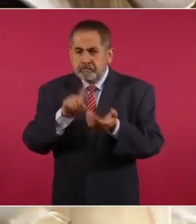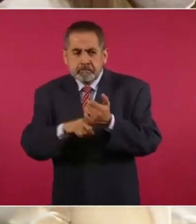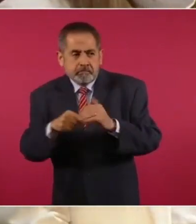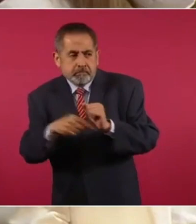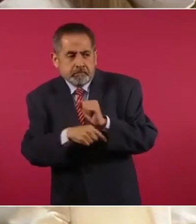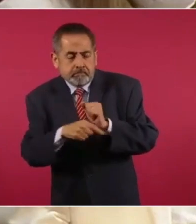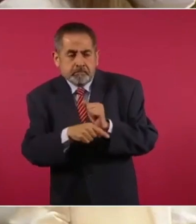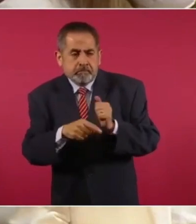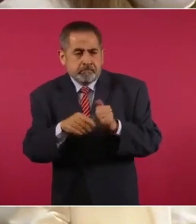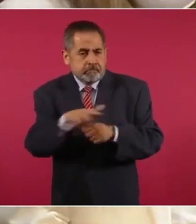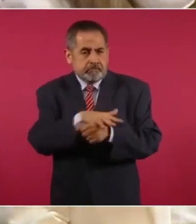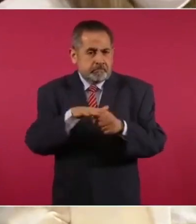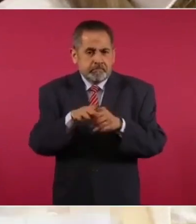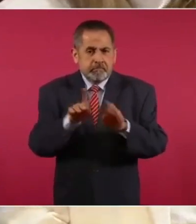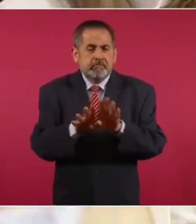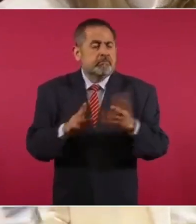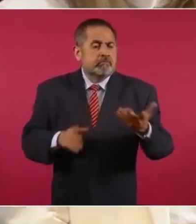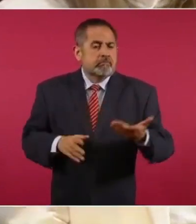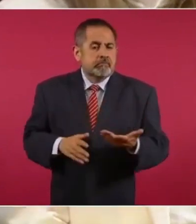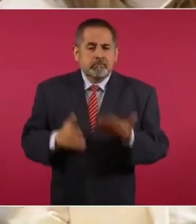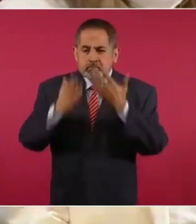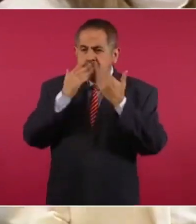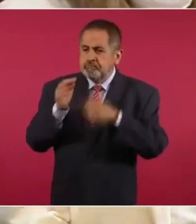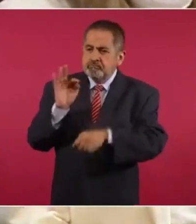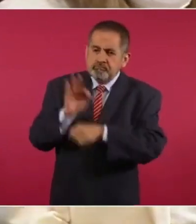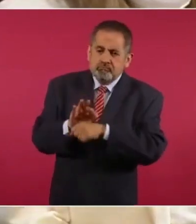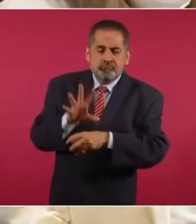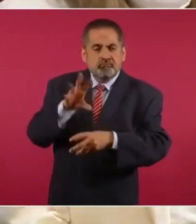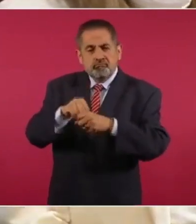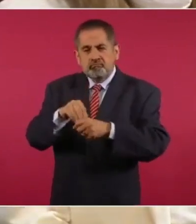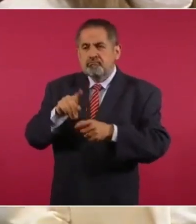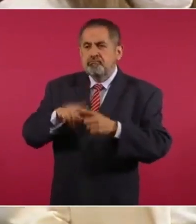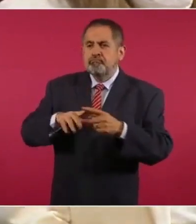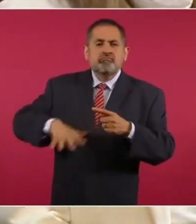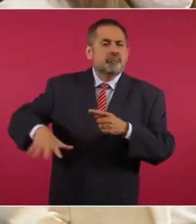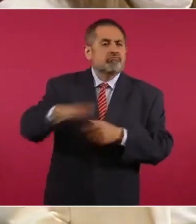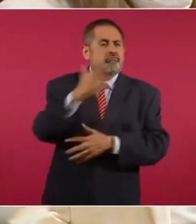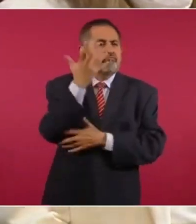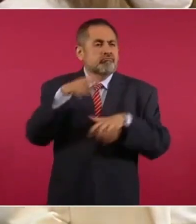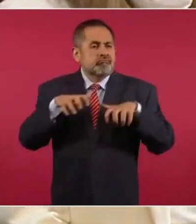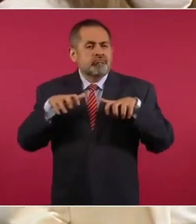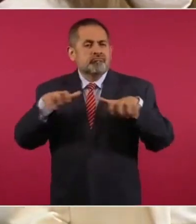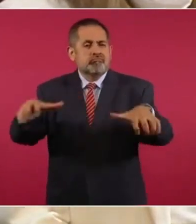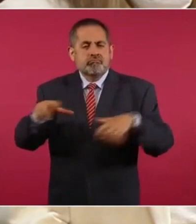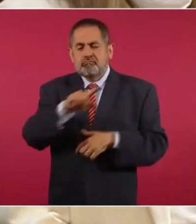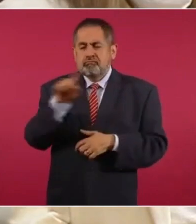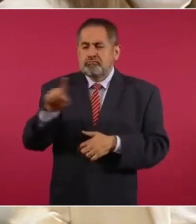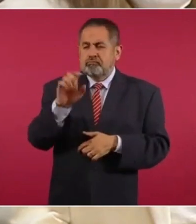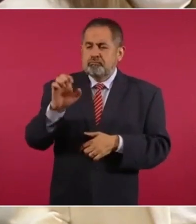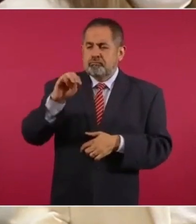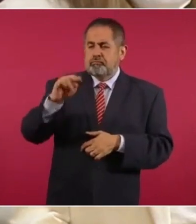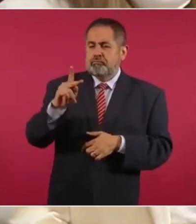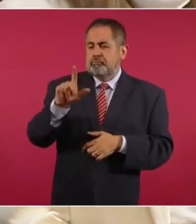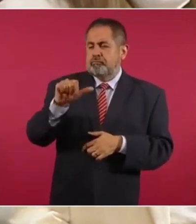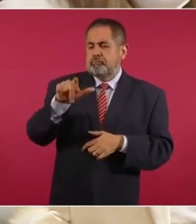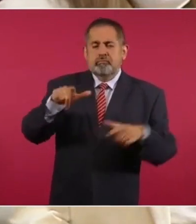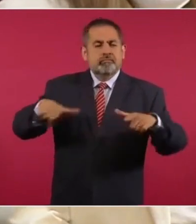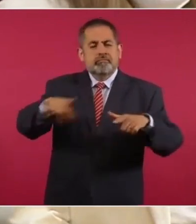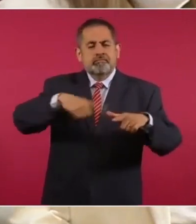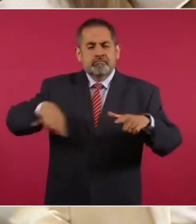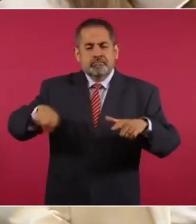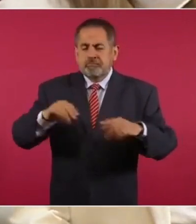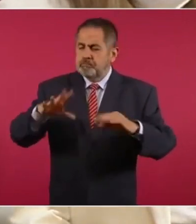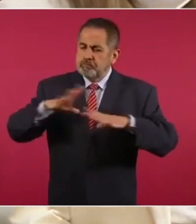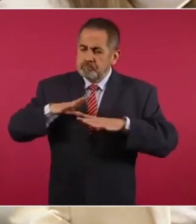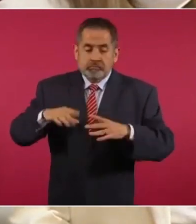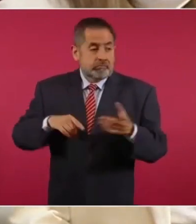zona y falta de protección al área natural protegida de las lagunas de Zempoala. Dicen que ellos la conocen de